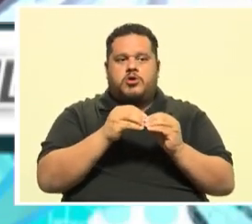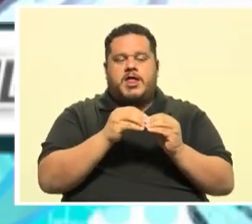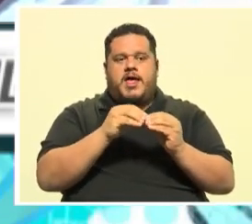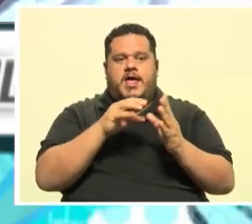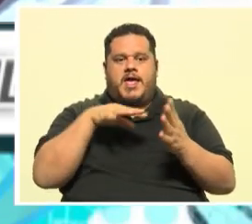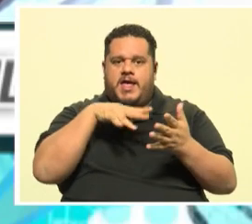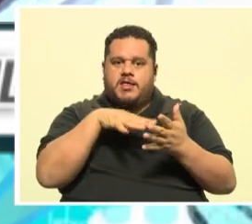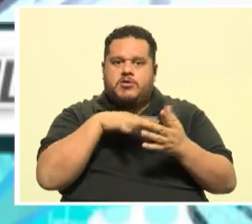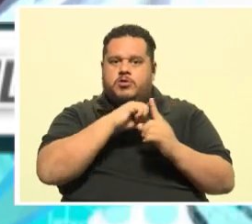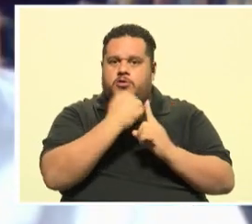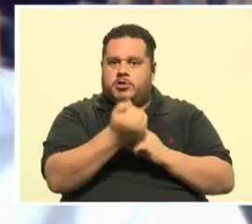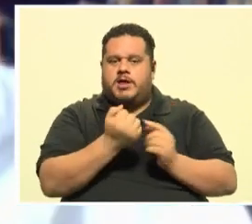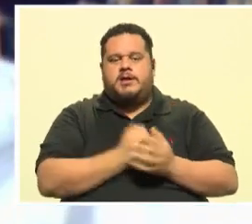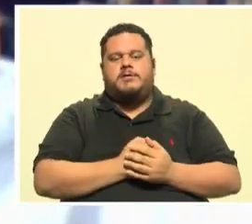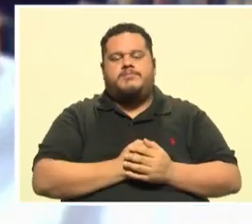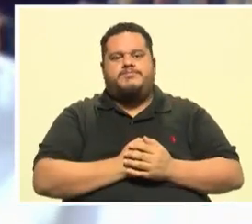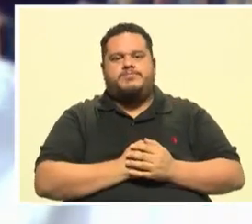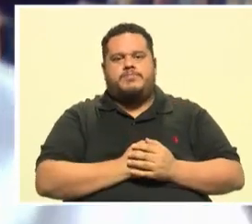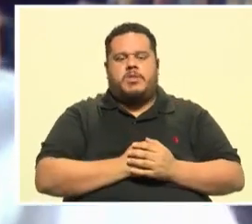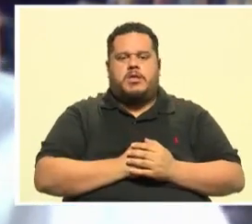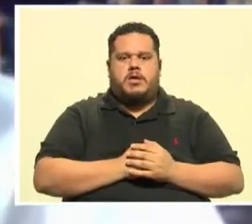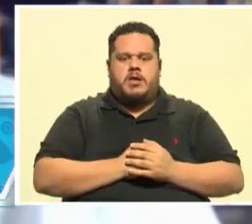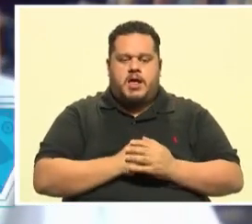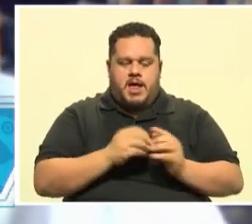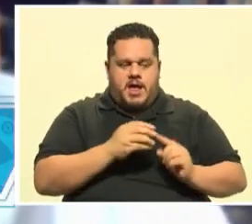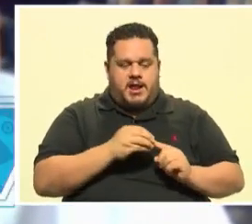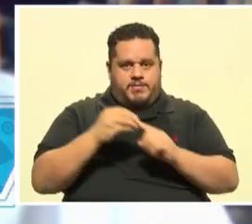dirán fascista, autoritaria,